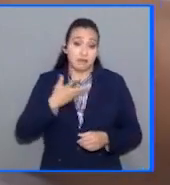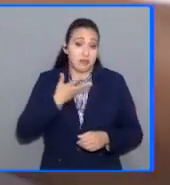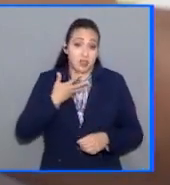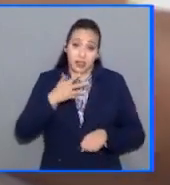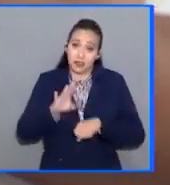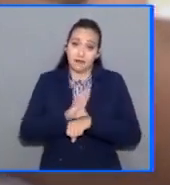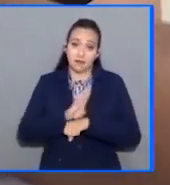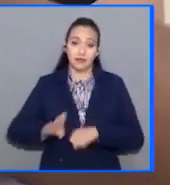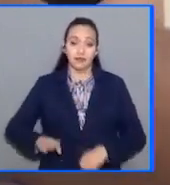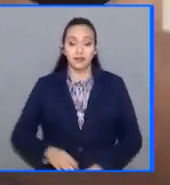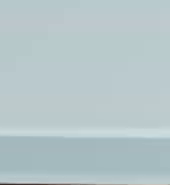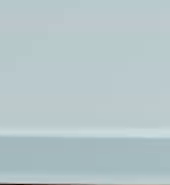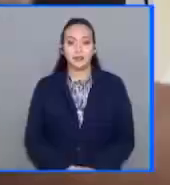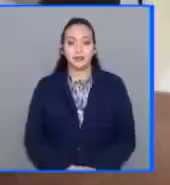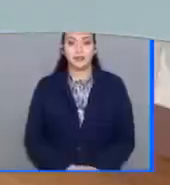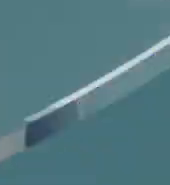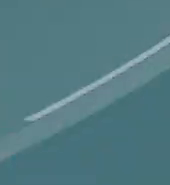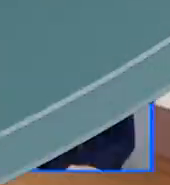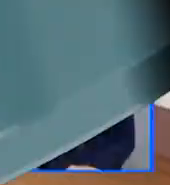Marta Rodríguez.